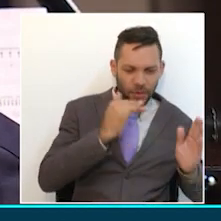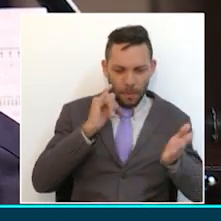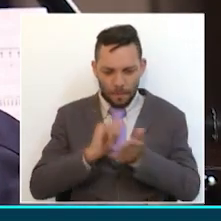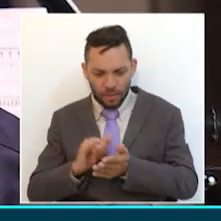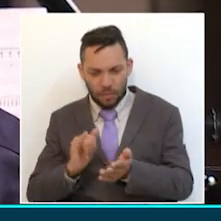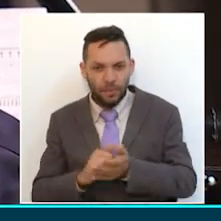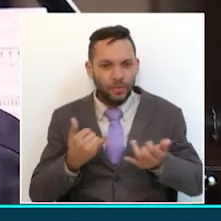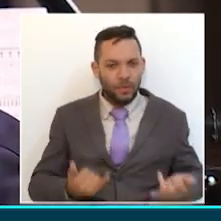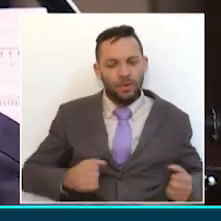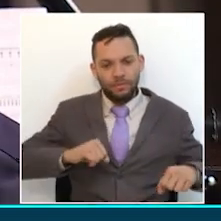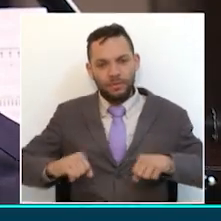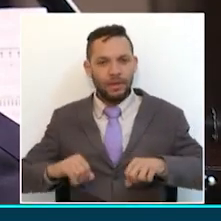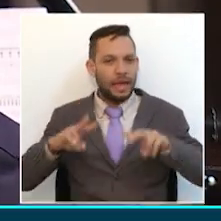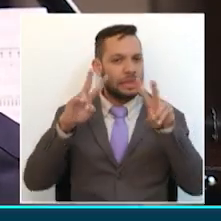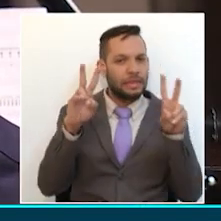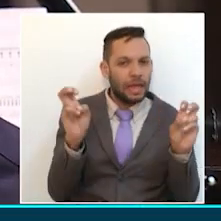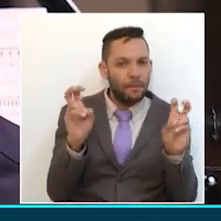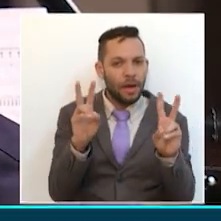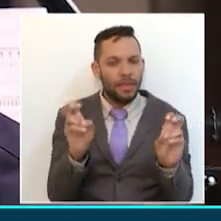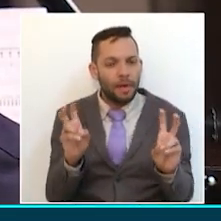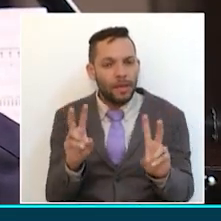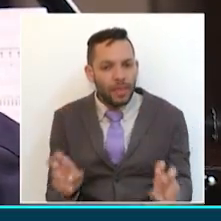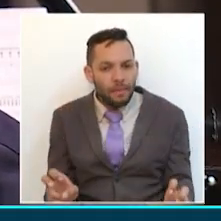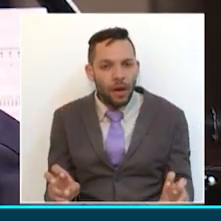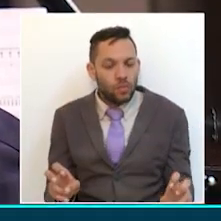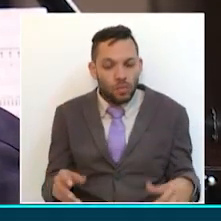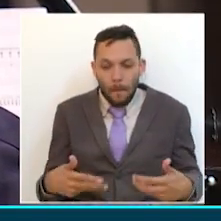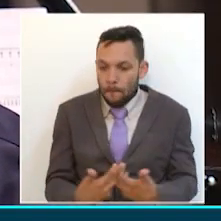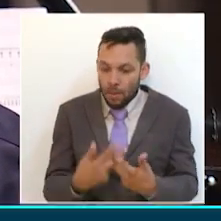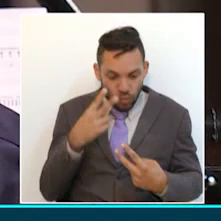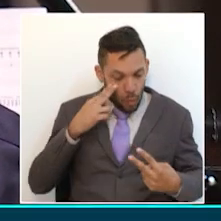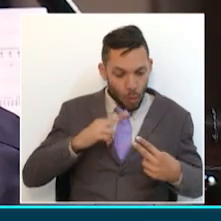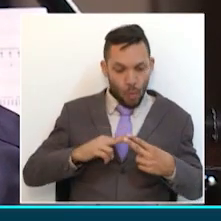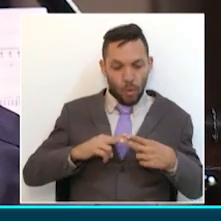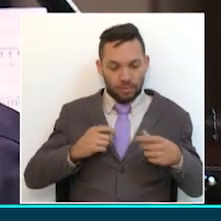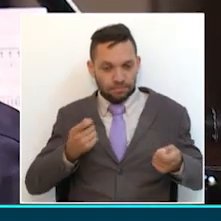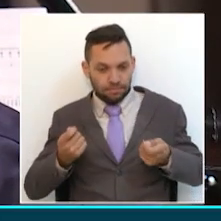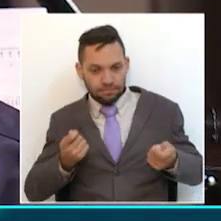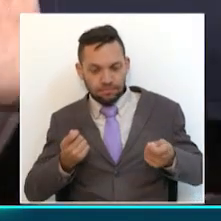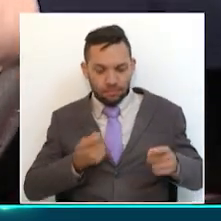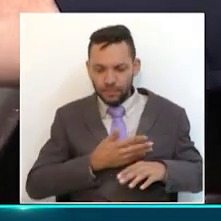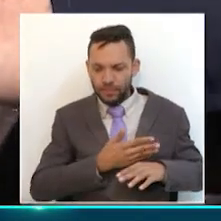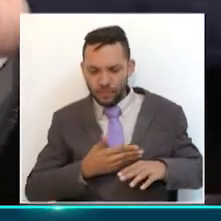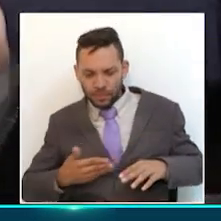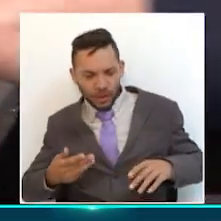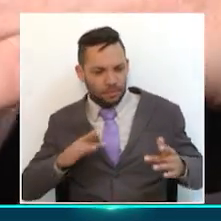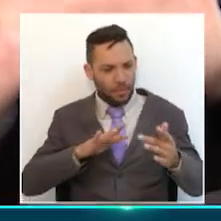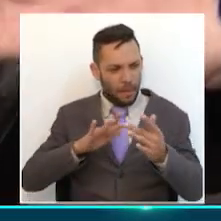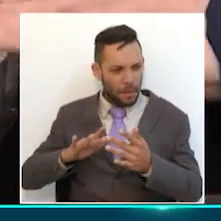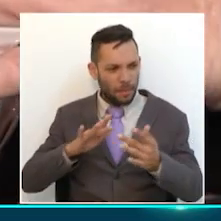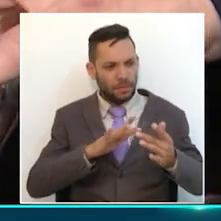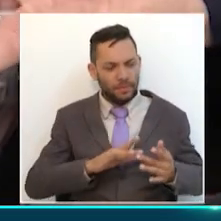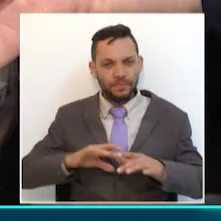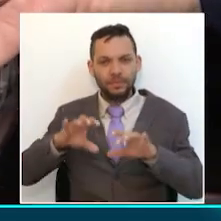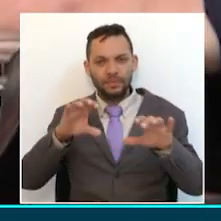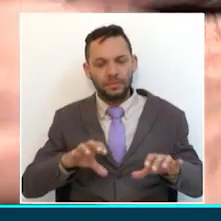conocer muchos temas que no conocen. Lo mismo me pasa cuando hago el de Piazzolla. Ah, me dice, pues yo no sabía que era Piazzolla,